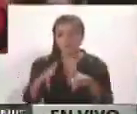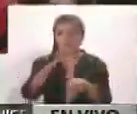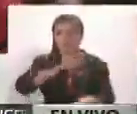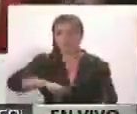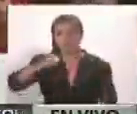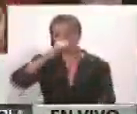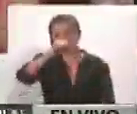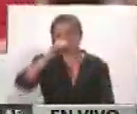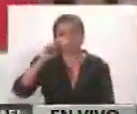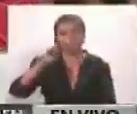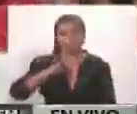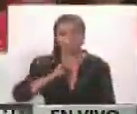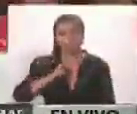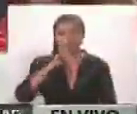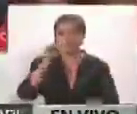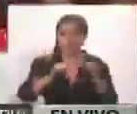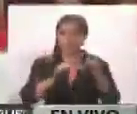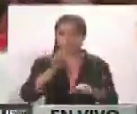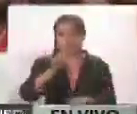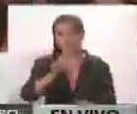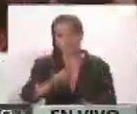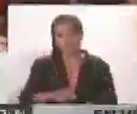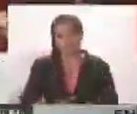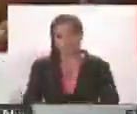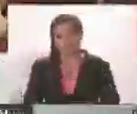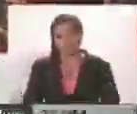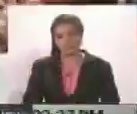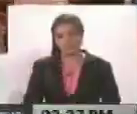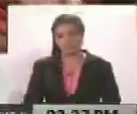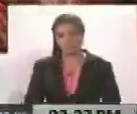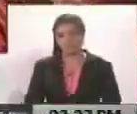socialismo bolivariano del siglo XXI.